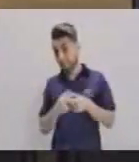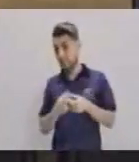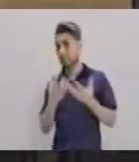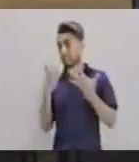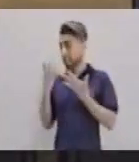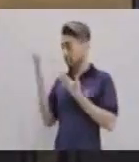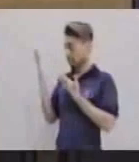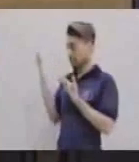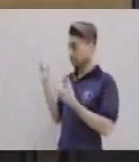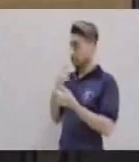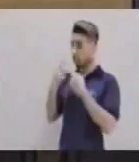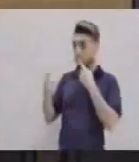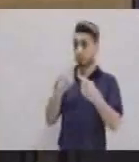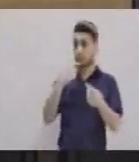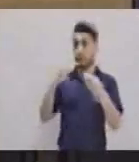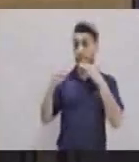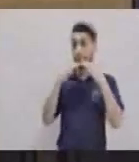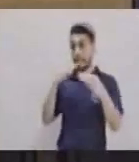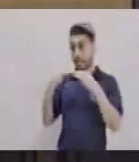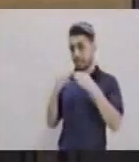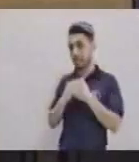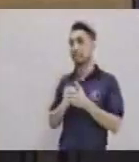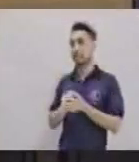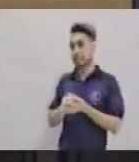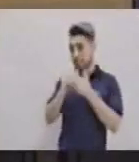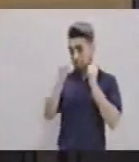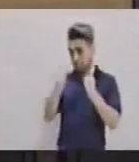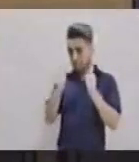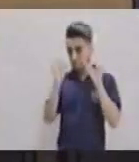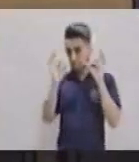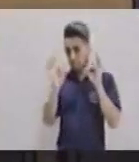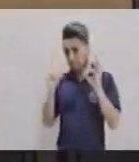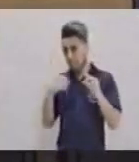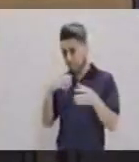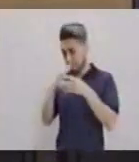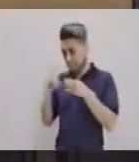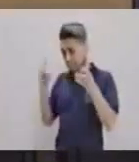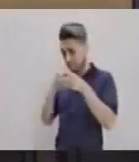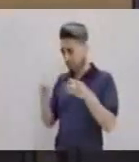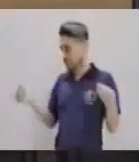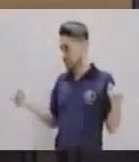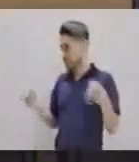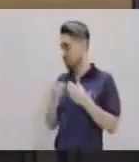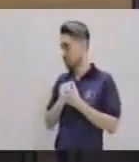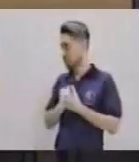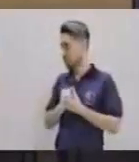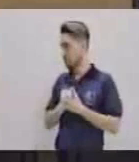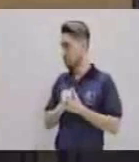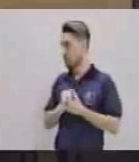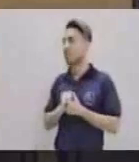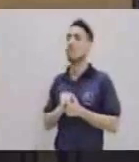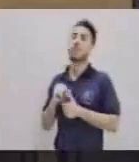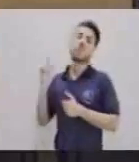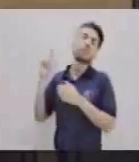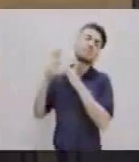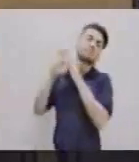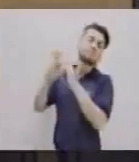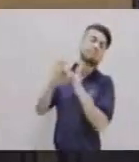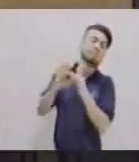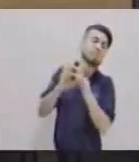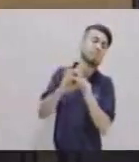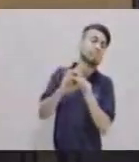Ralph Mugmuka, buen trabajo. A mí también me ha gustado este cuento. Relacionado al